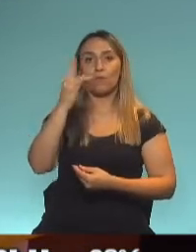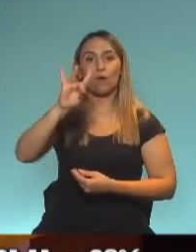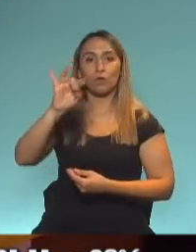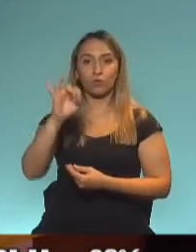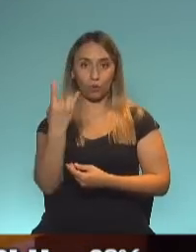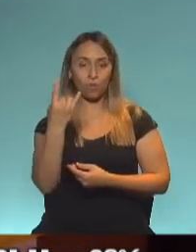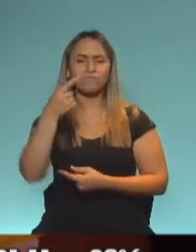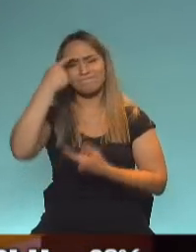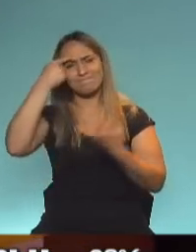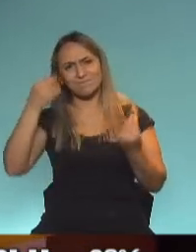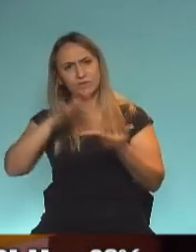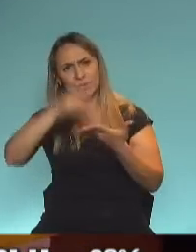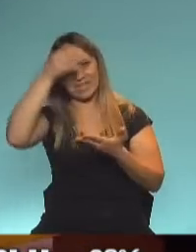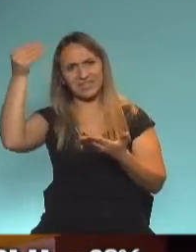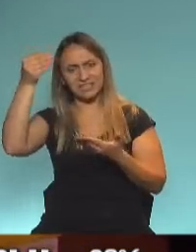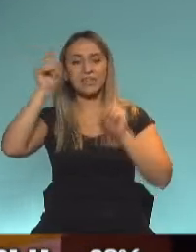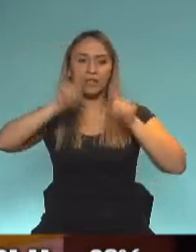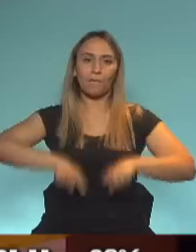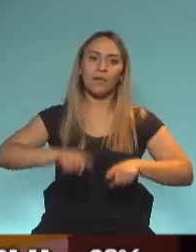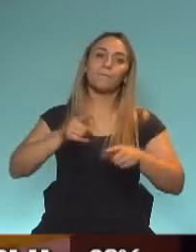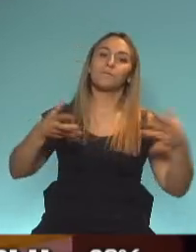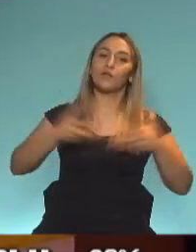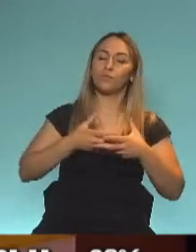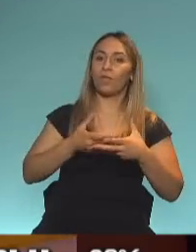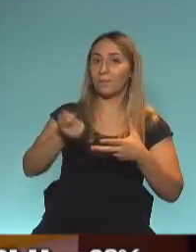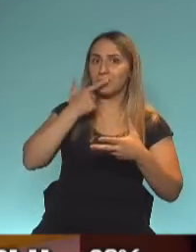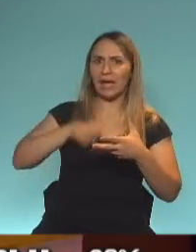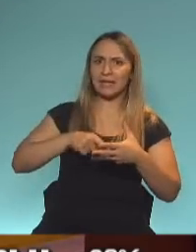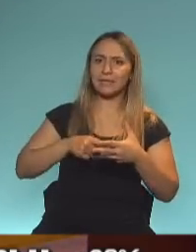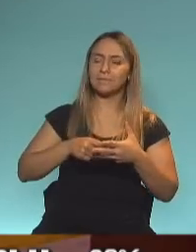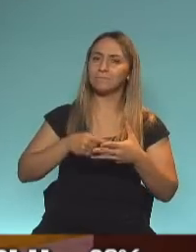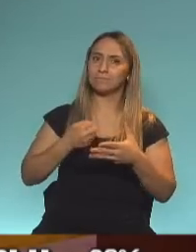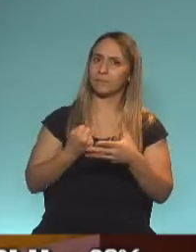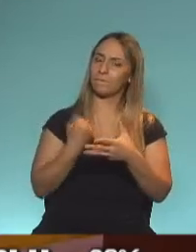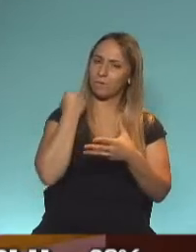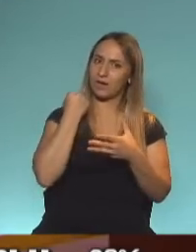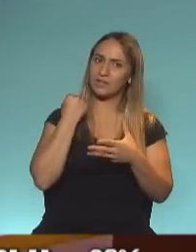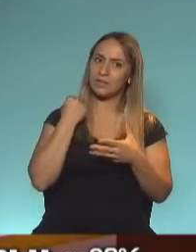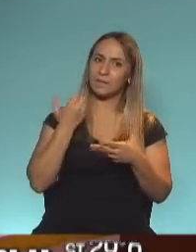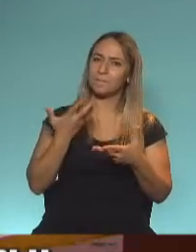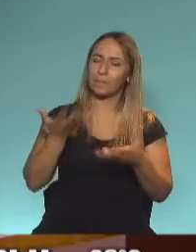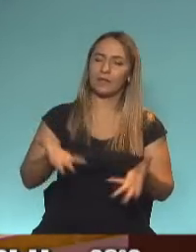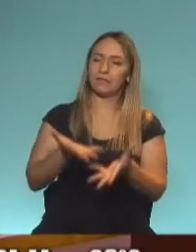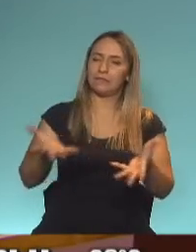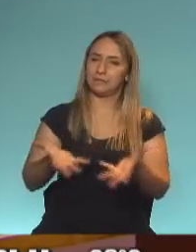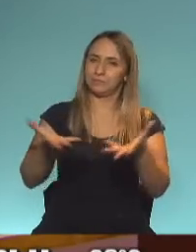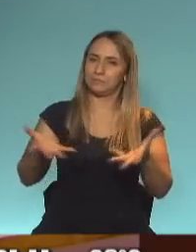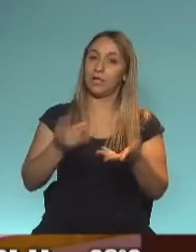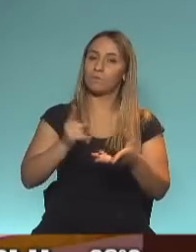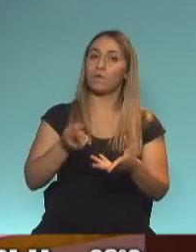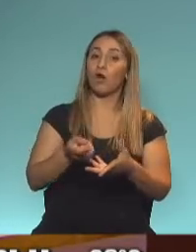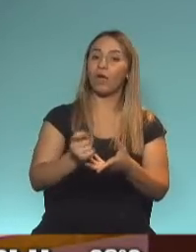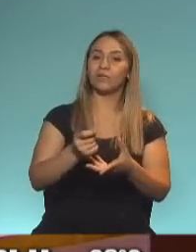de Kirchner y una campaña de la oposición del macrismo anclada en fogonear, si querés, estas causas,